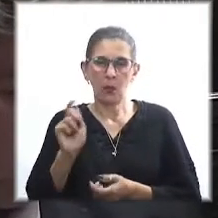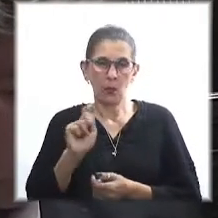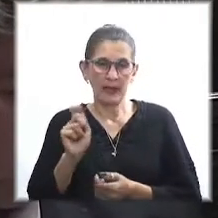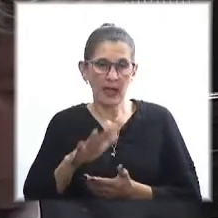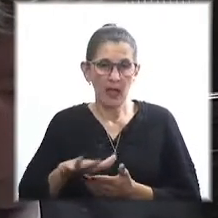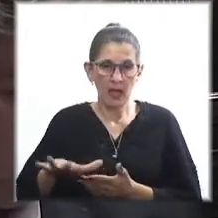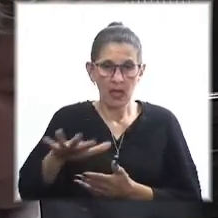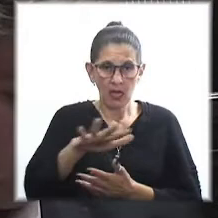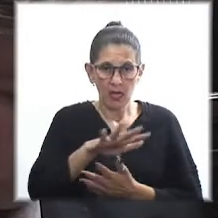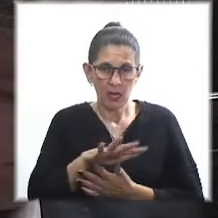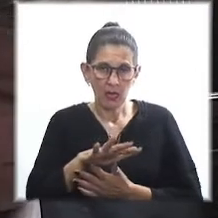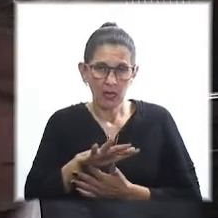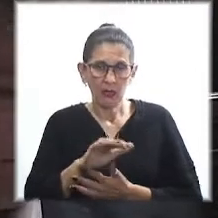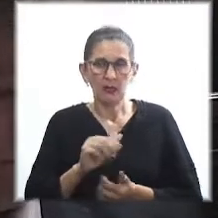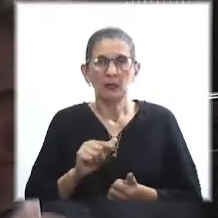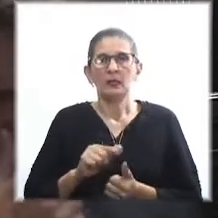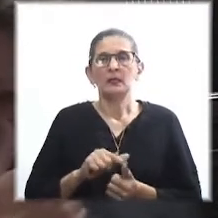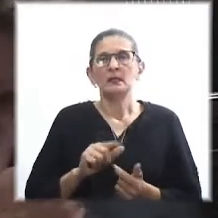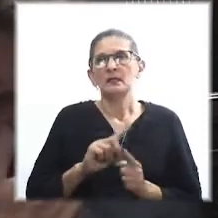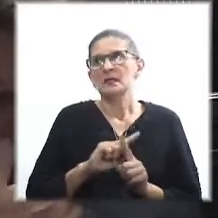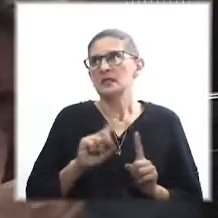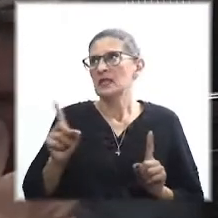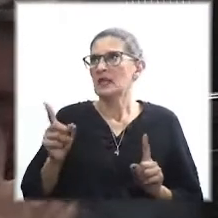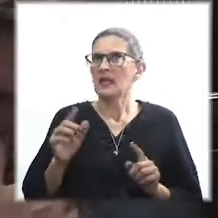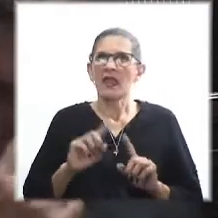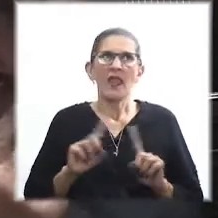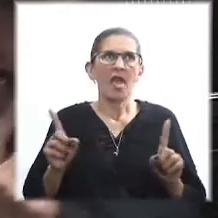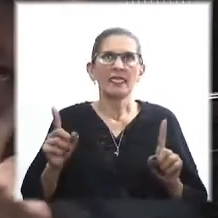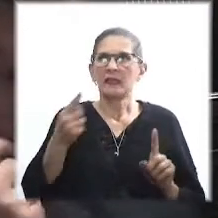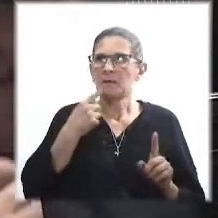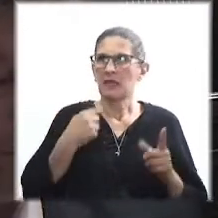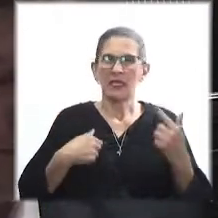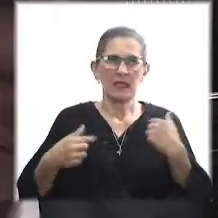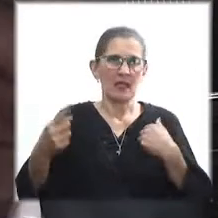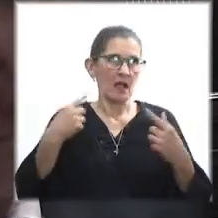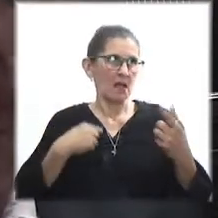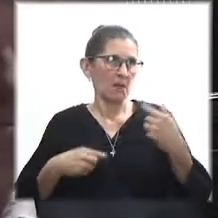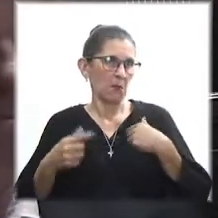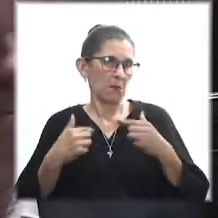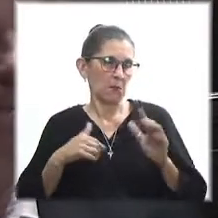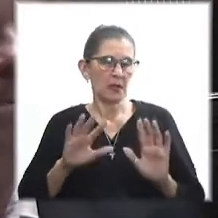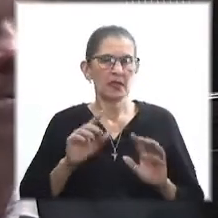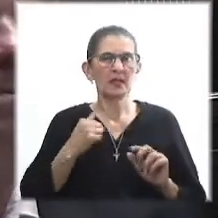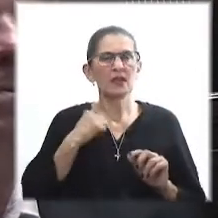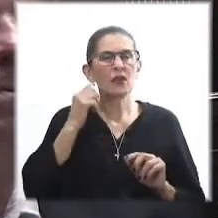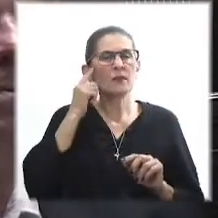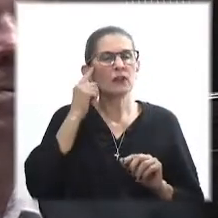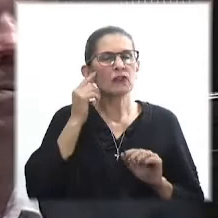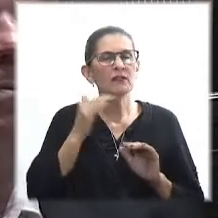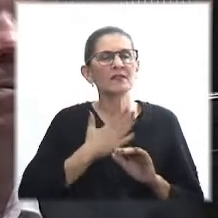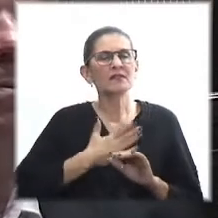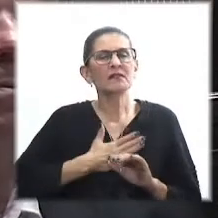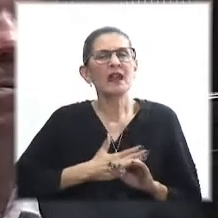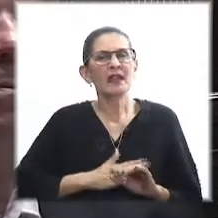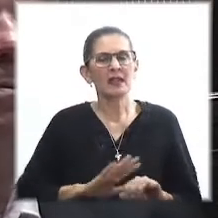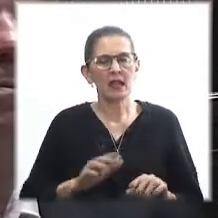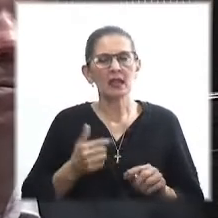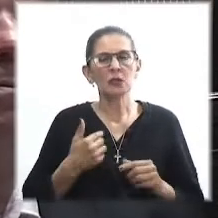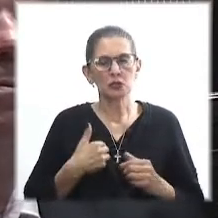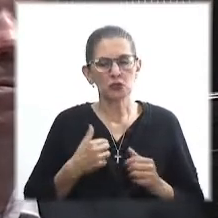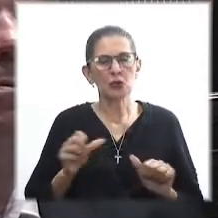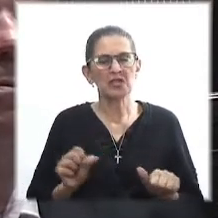vida pública, sin que nadie le pueda señalar nada y con su conciencia tranquila de que todo lo